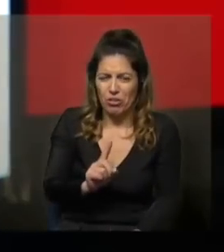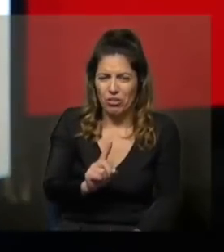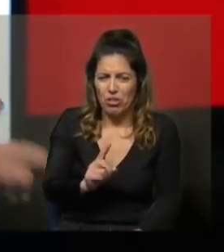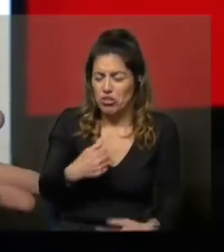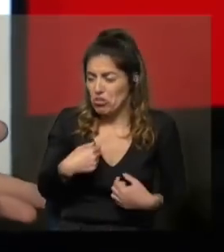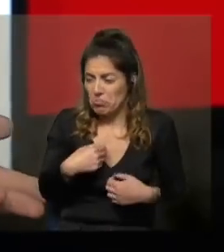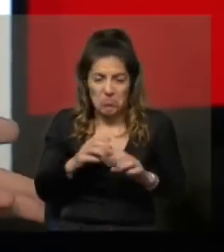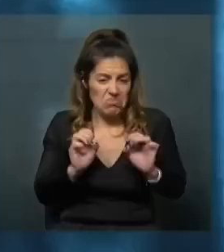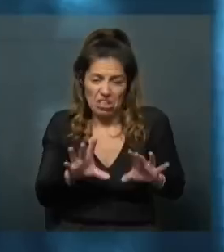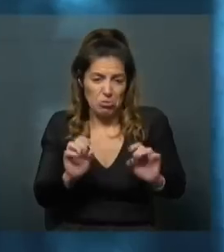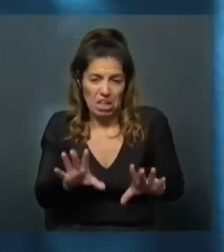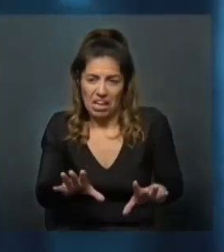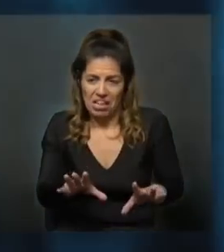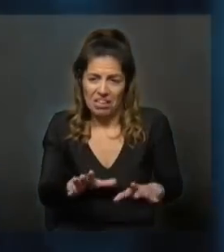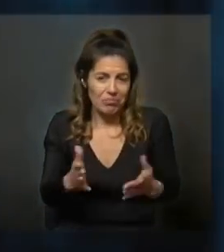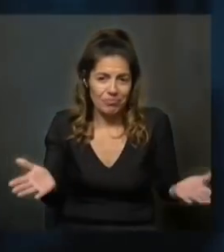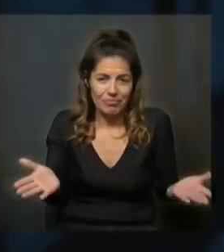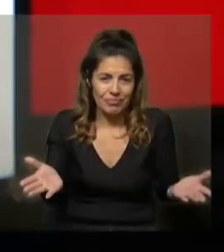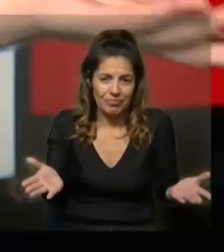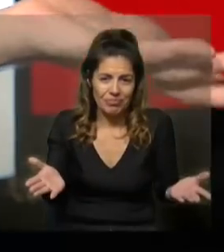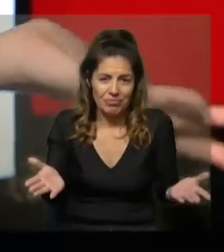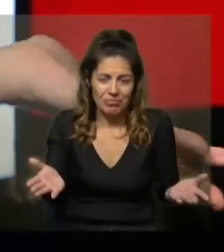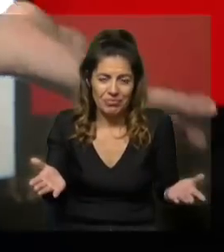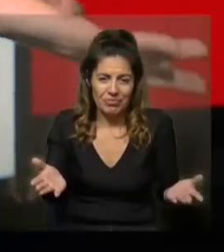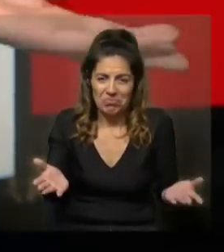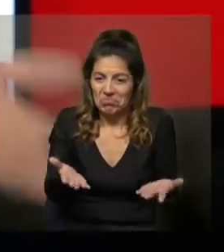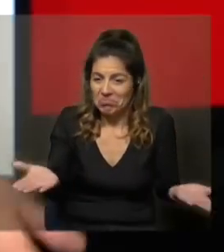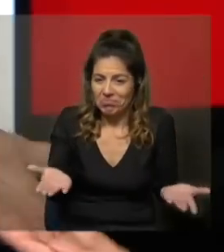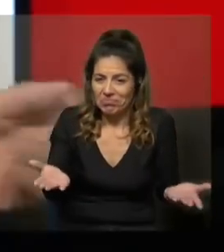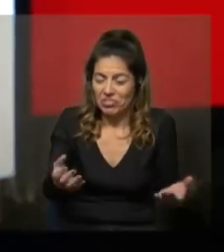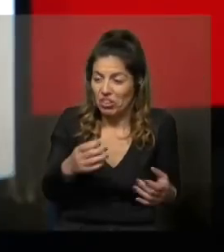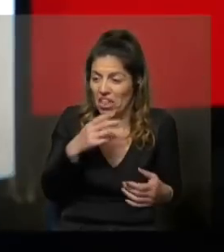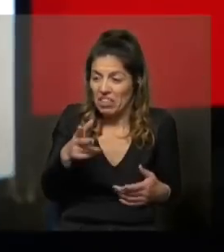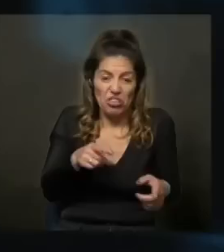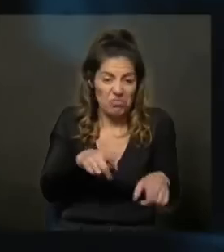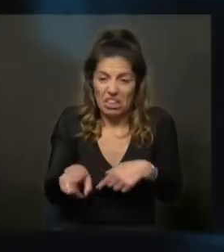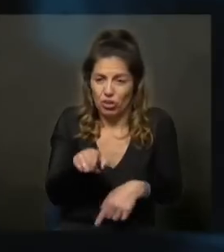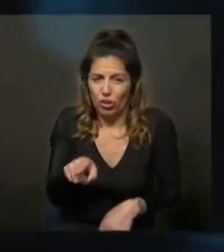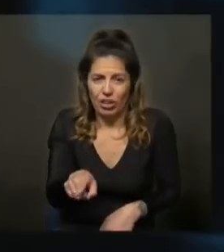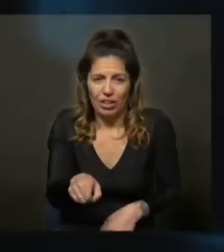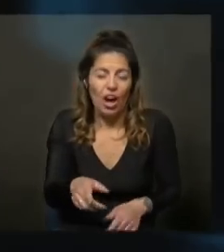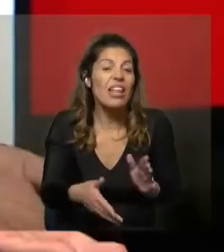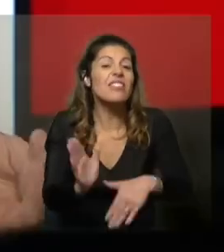vos sos como sos y listo y no puede me pasa eso